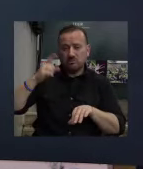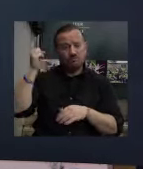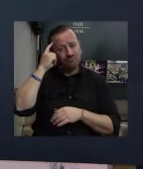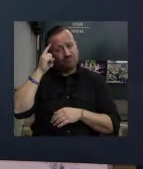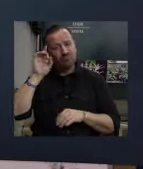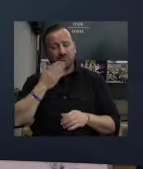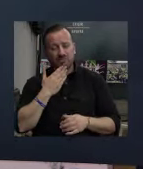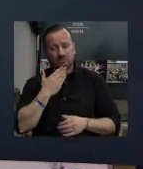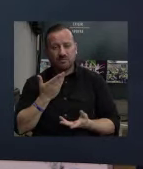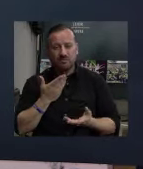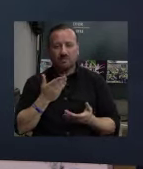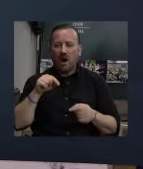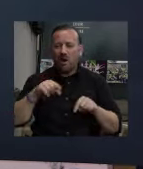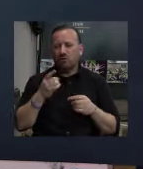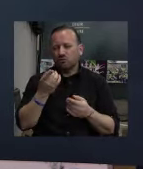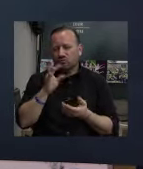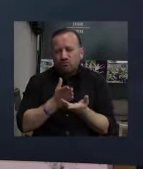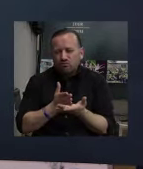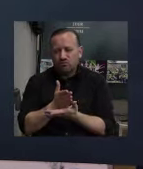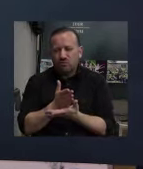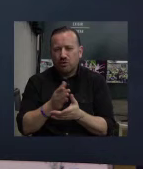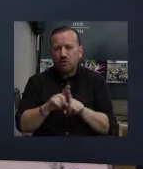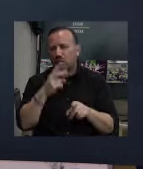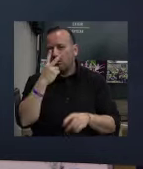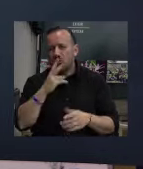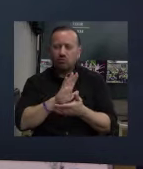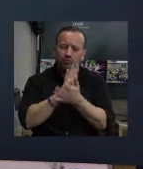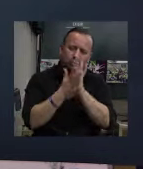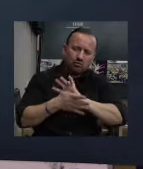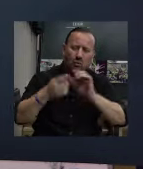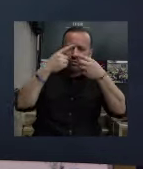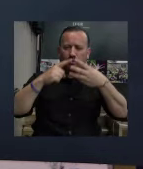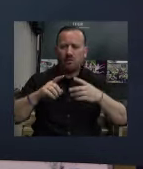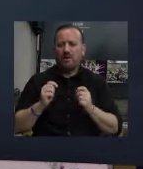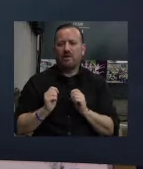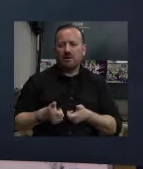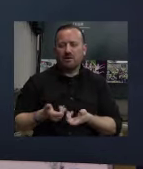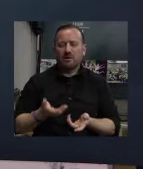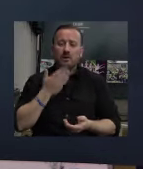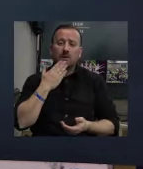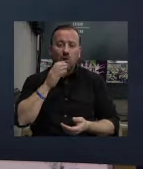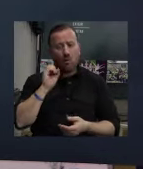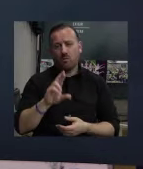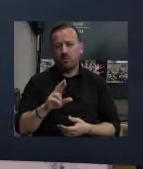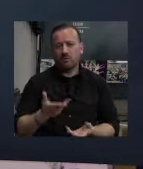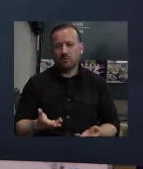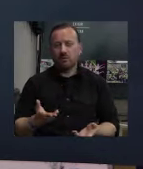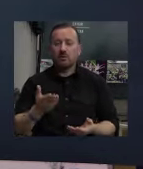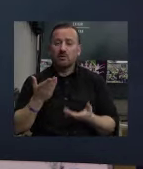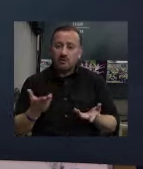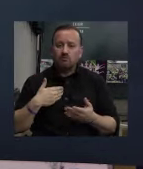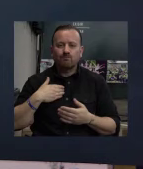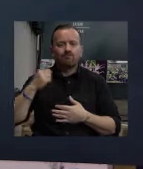únicamente el comienzo nos enfrentamos a a todos estos desafíos pero también oportunidades por lo tanto estamos